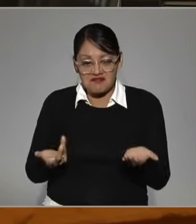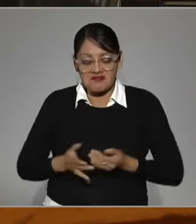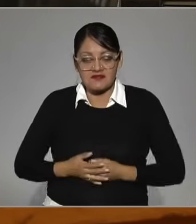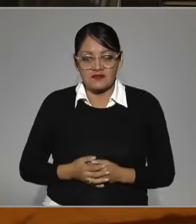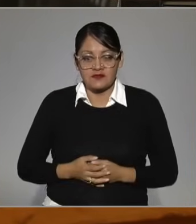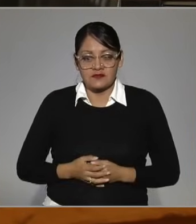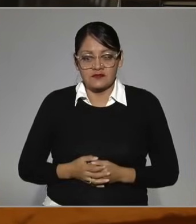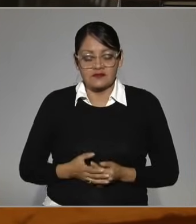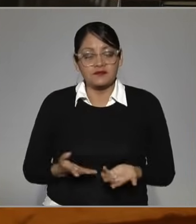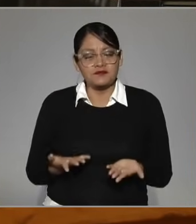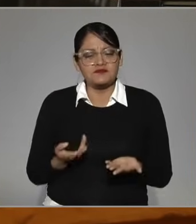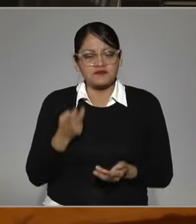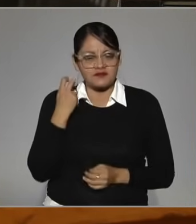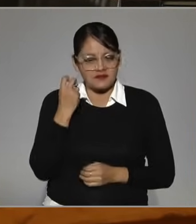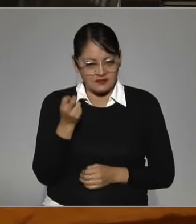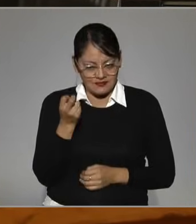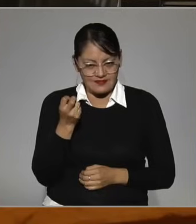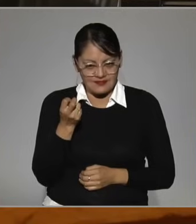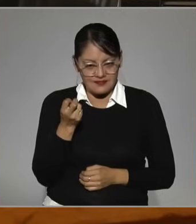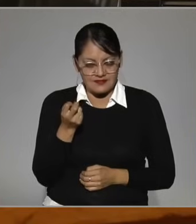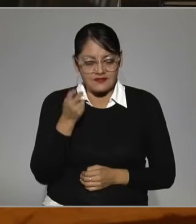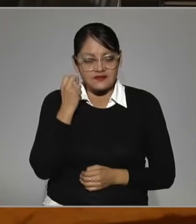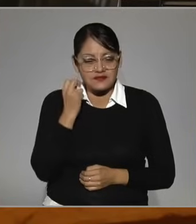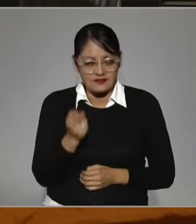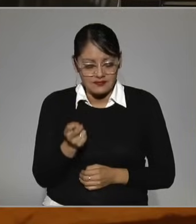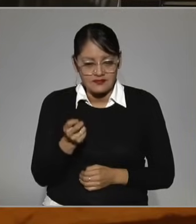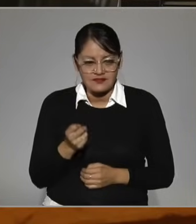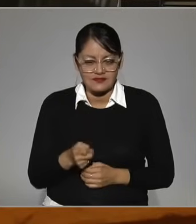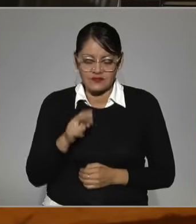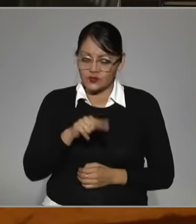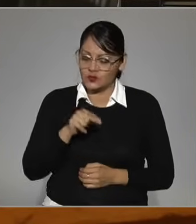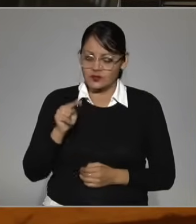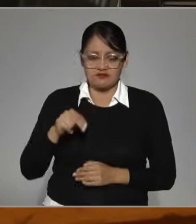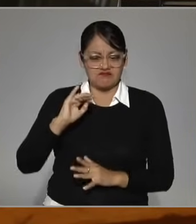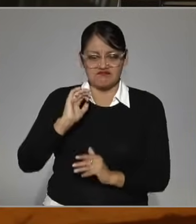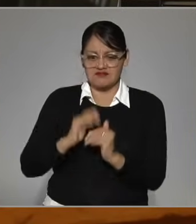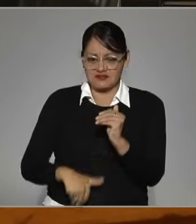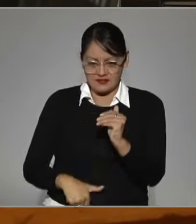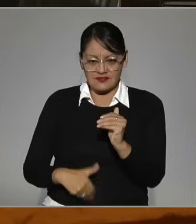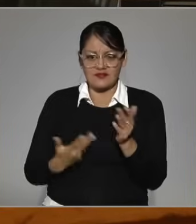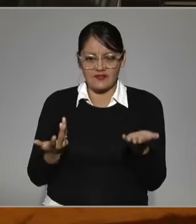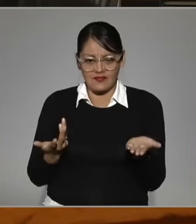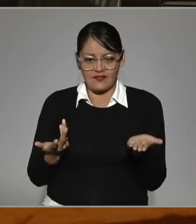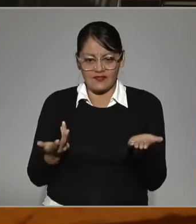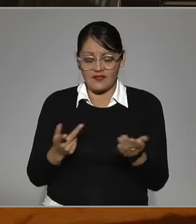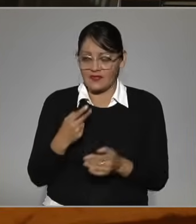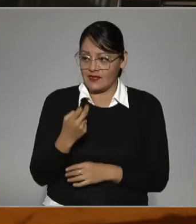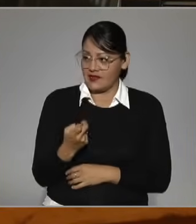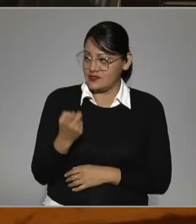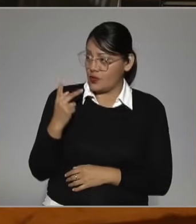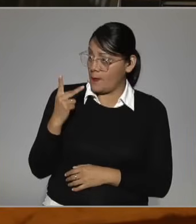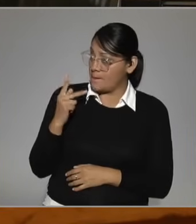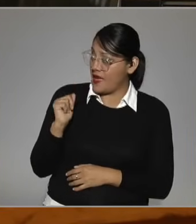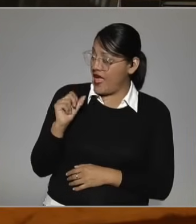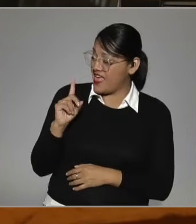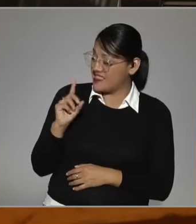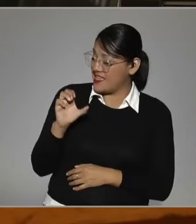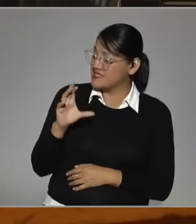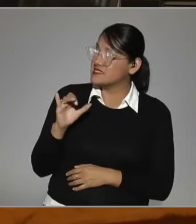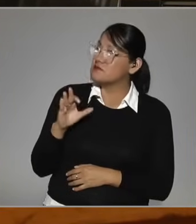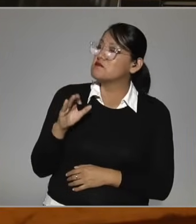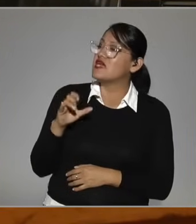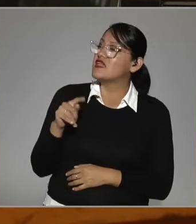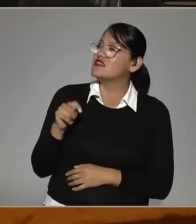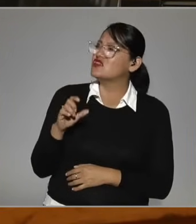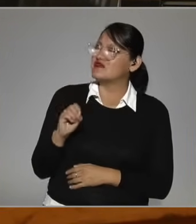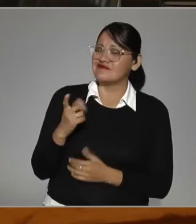Entonces, ese padecimiento nunca se acaba. Digo, es que no es un padecimiento, ¿no? Desarrollar los